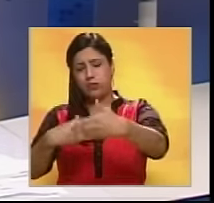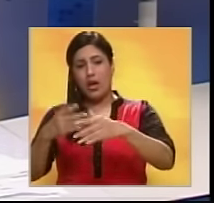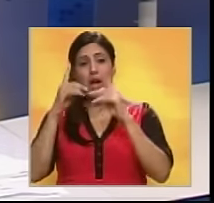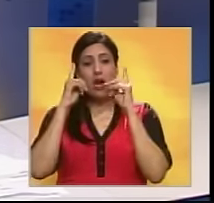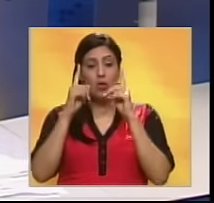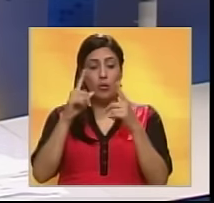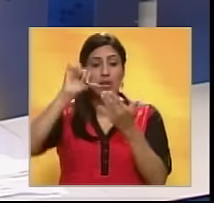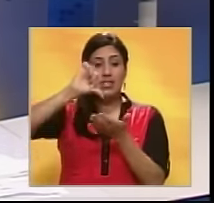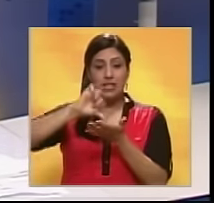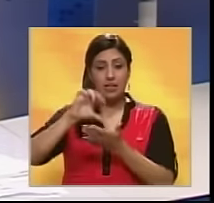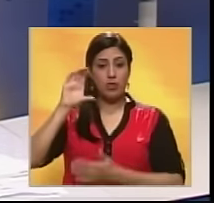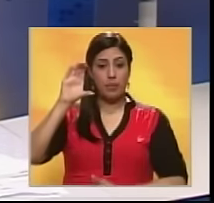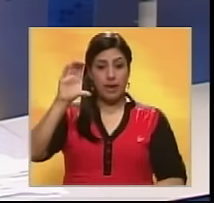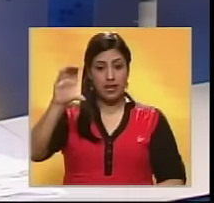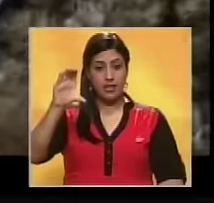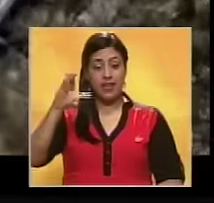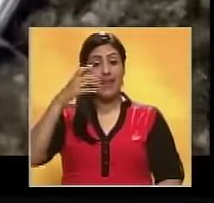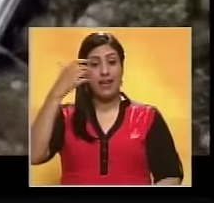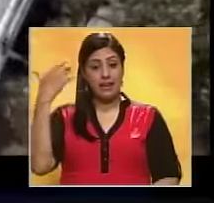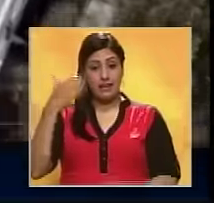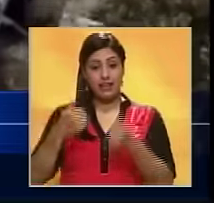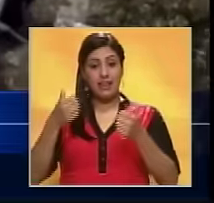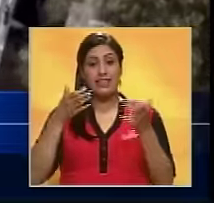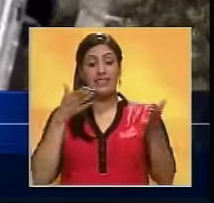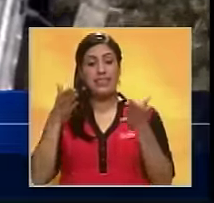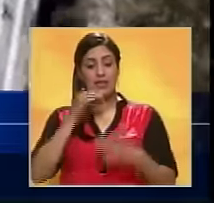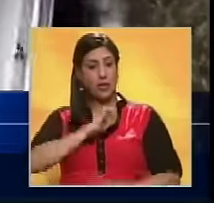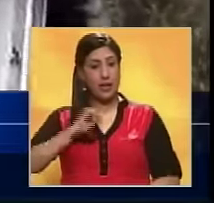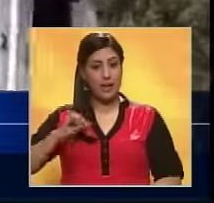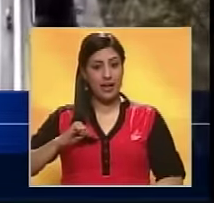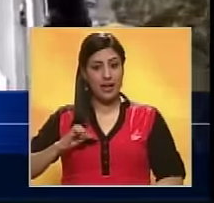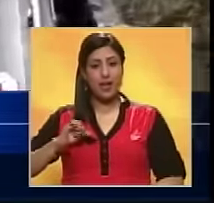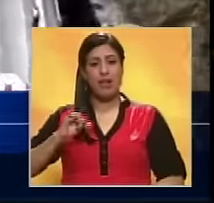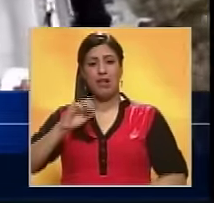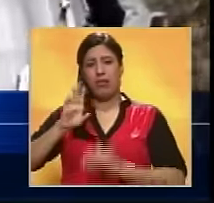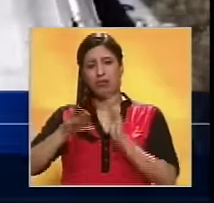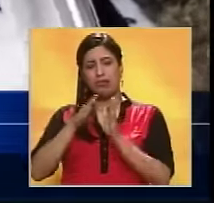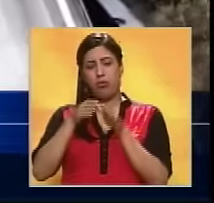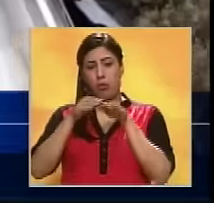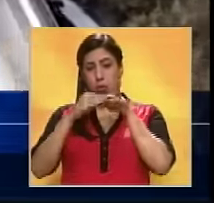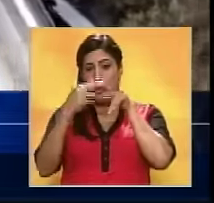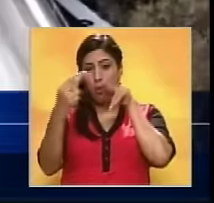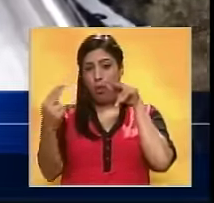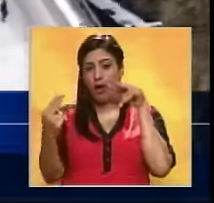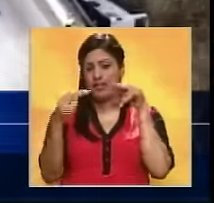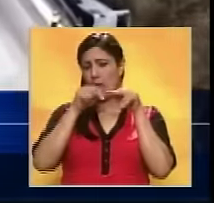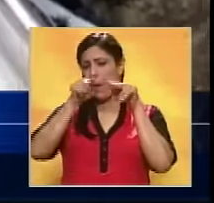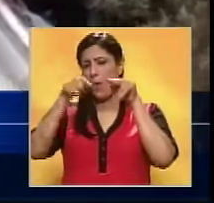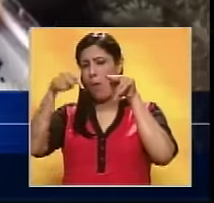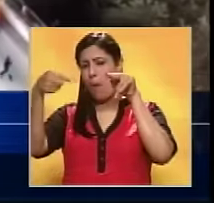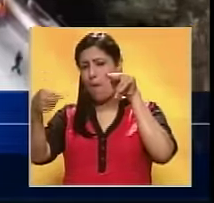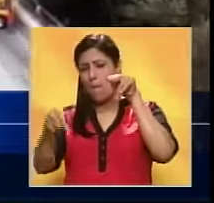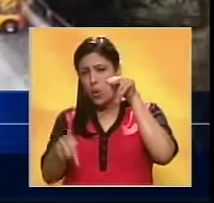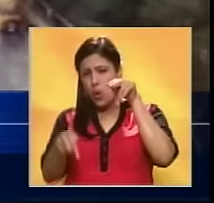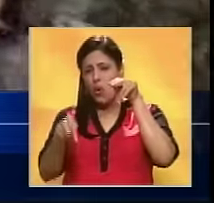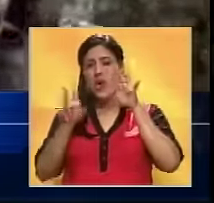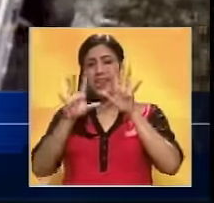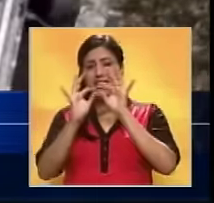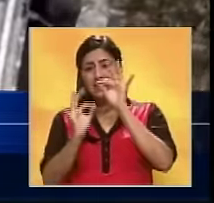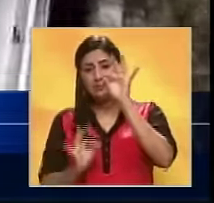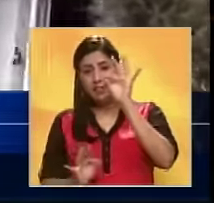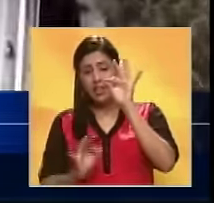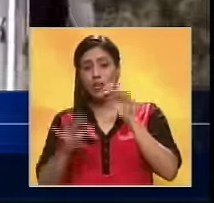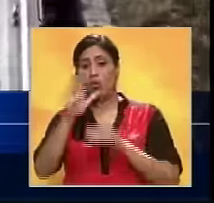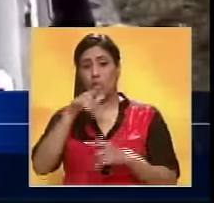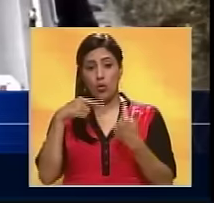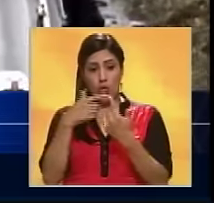una provincia del centro del país. El vehículo, que prestaba servicio privado, se precipitó desde un puente a un vacío de 10 metros en la vía interamericana